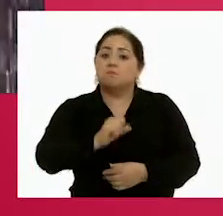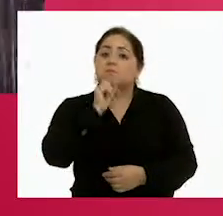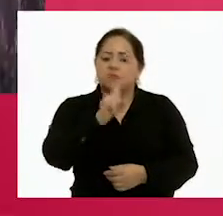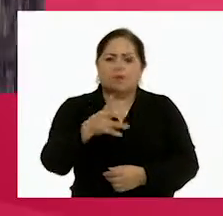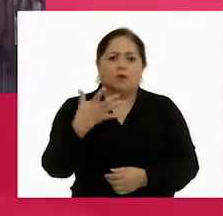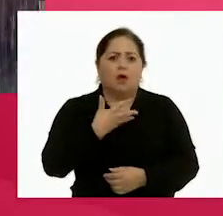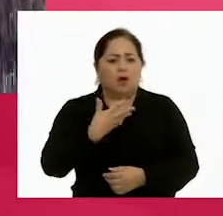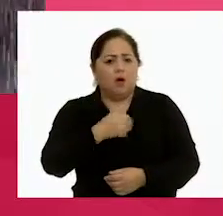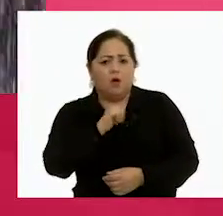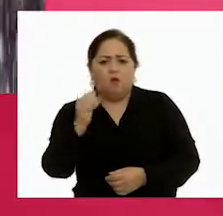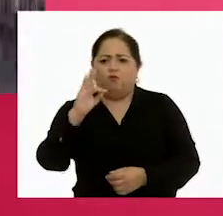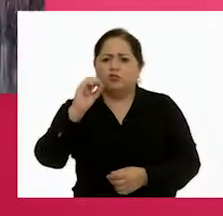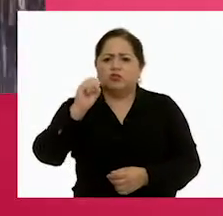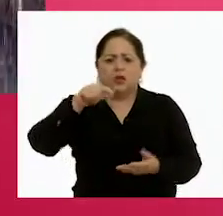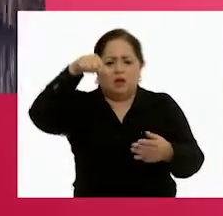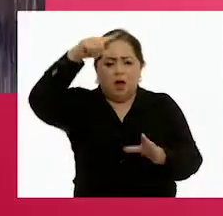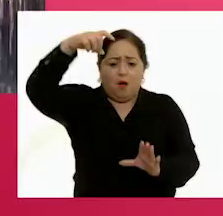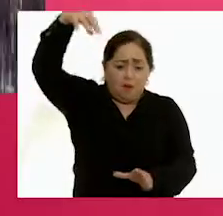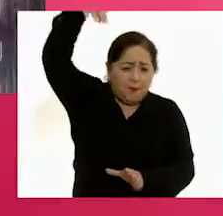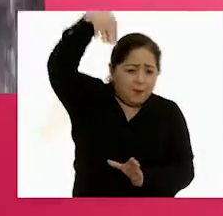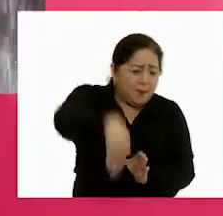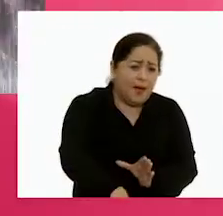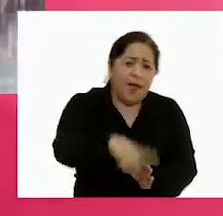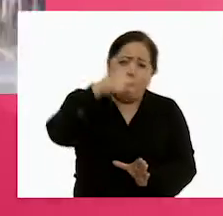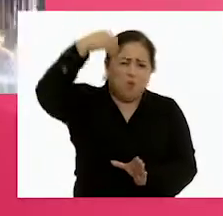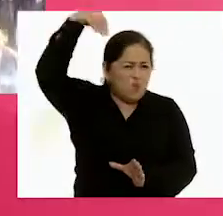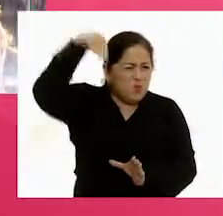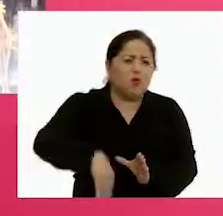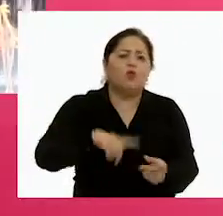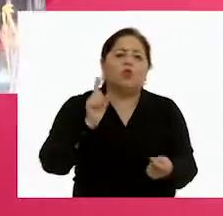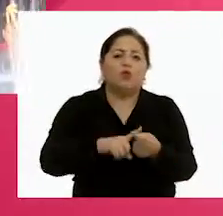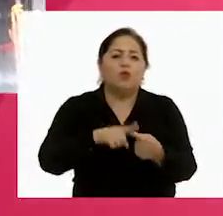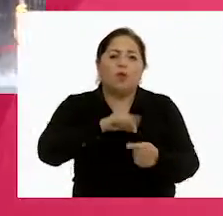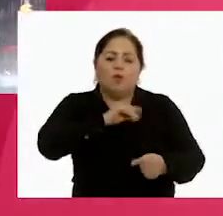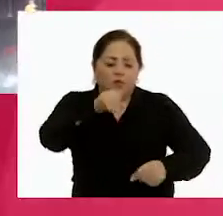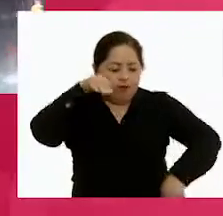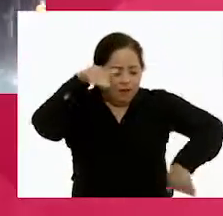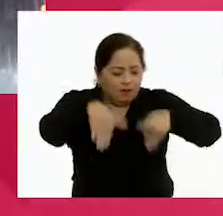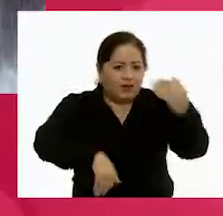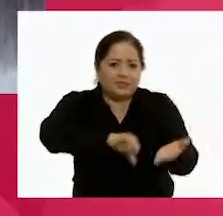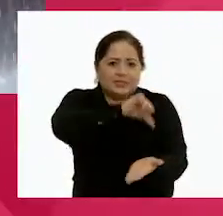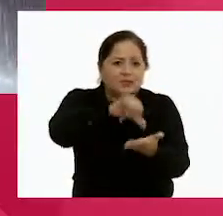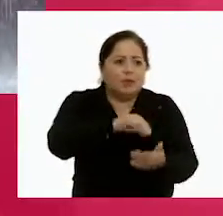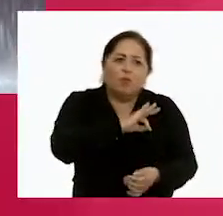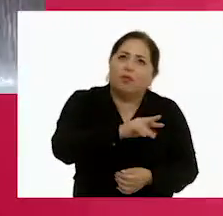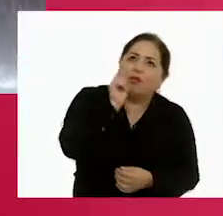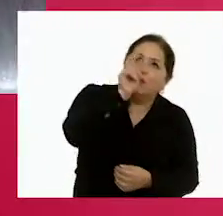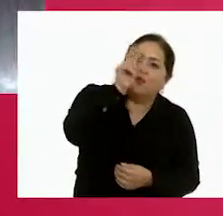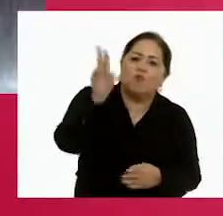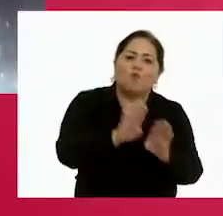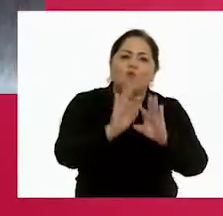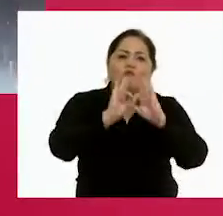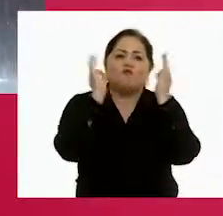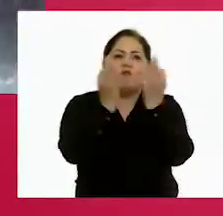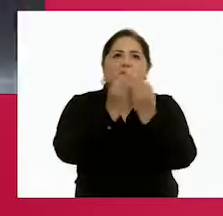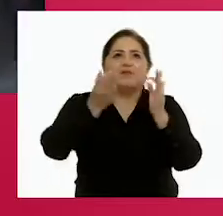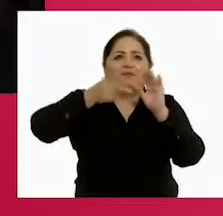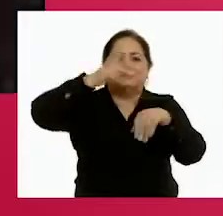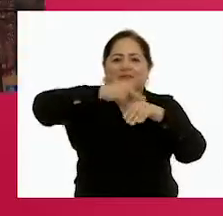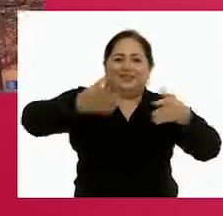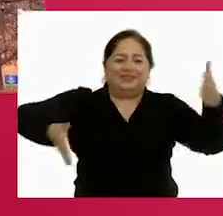una imponente fosa en la que cae un gran chorro de agua donde se puede nadar hacia el centro y observar las formas geológicas de las